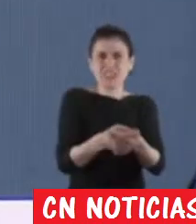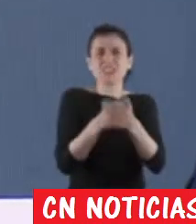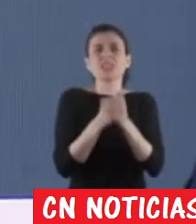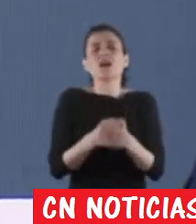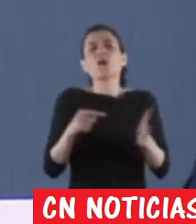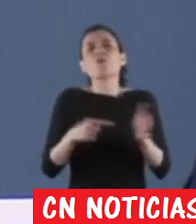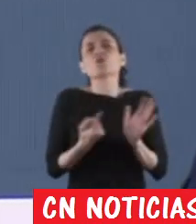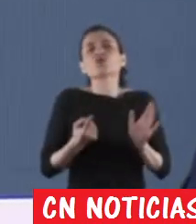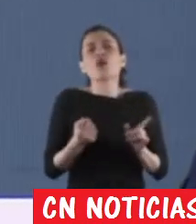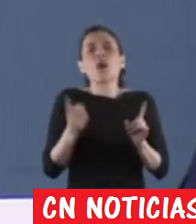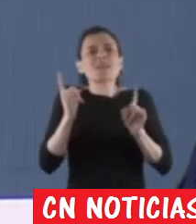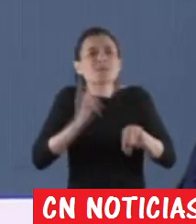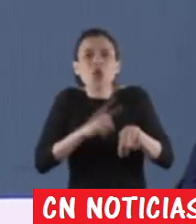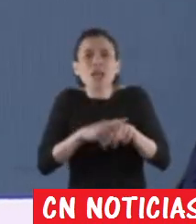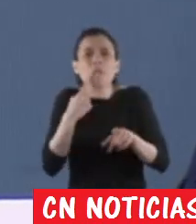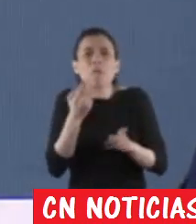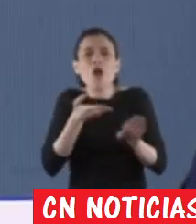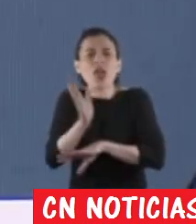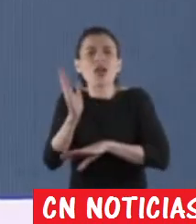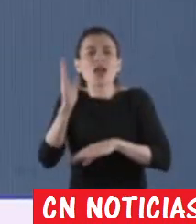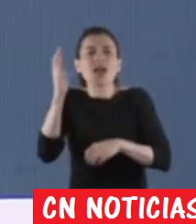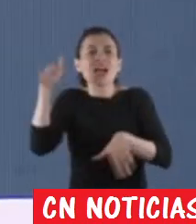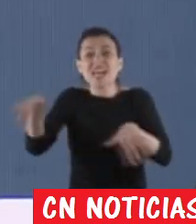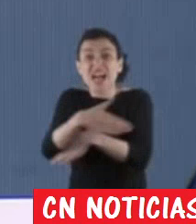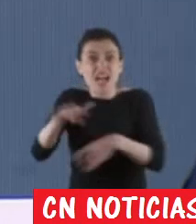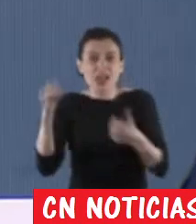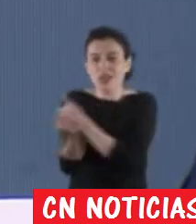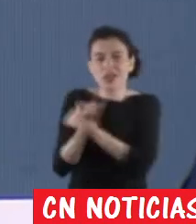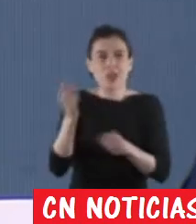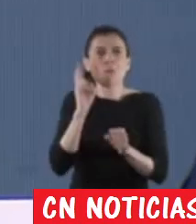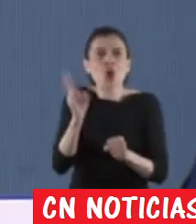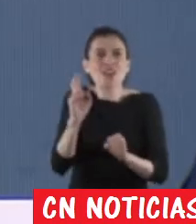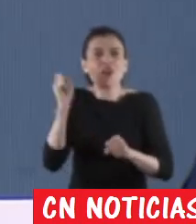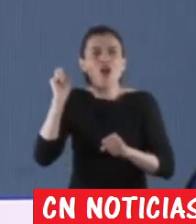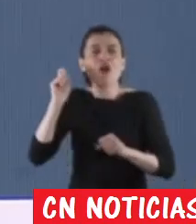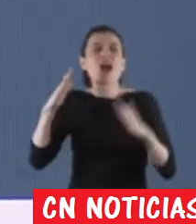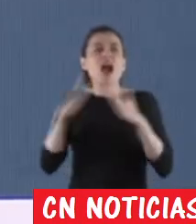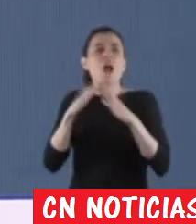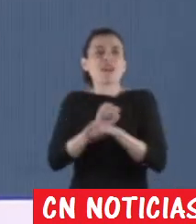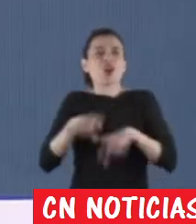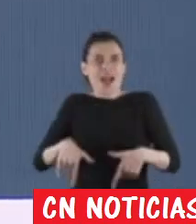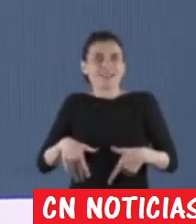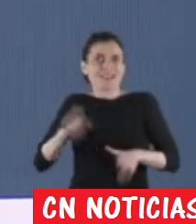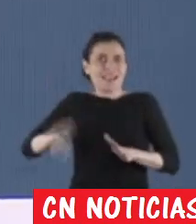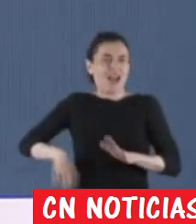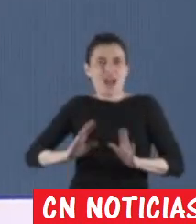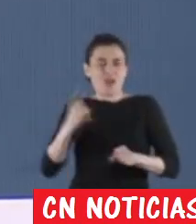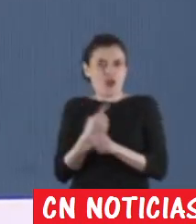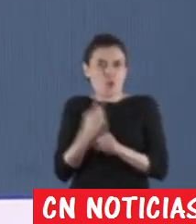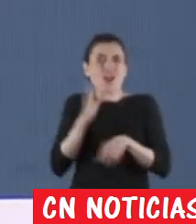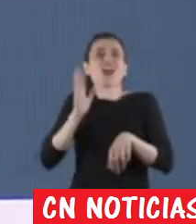podía circular, acceder a los bancos, no se podía prácticamente salir de la casa por la